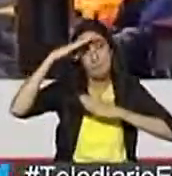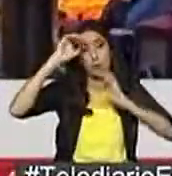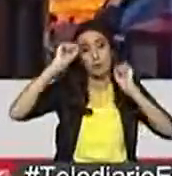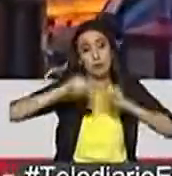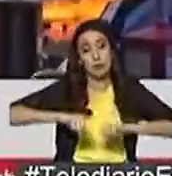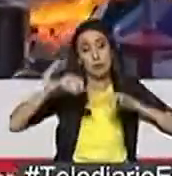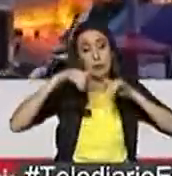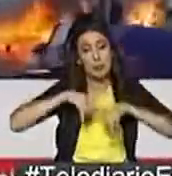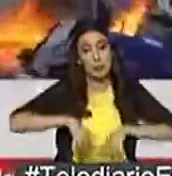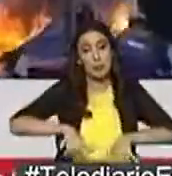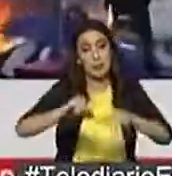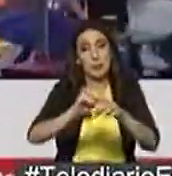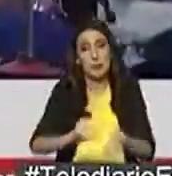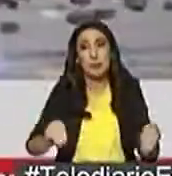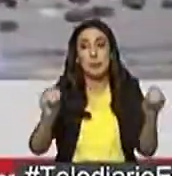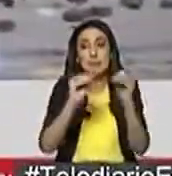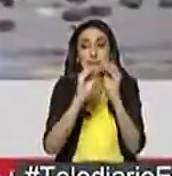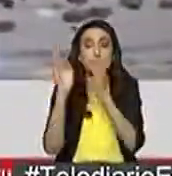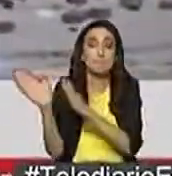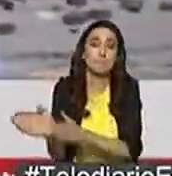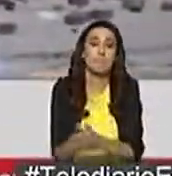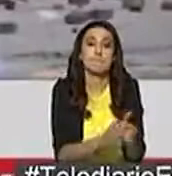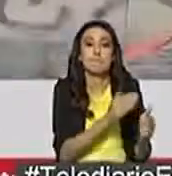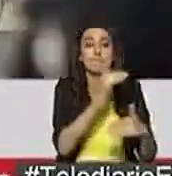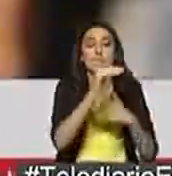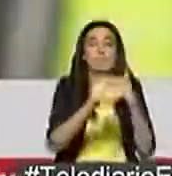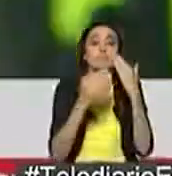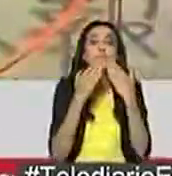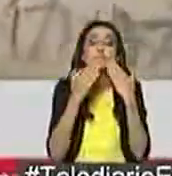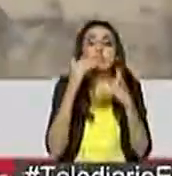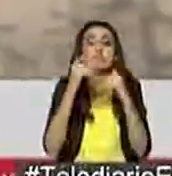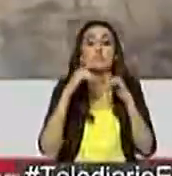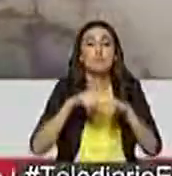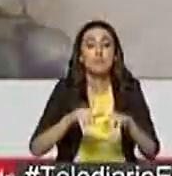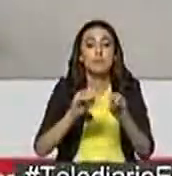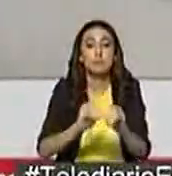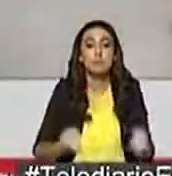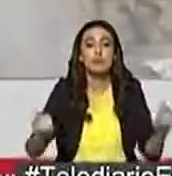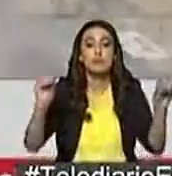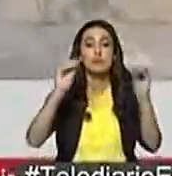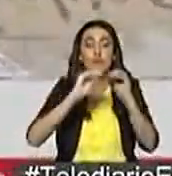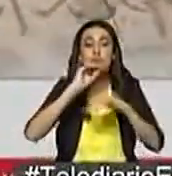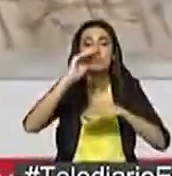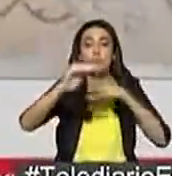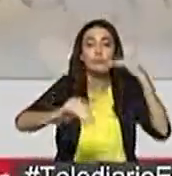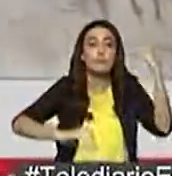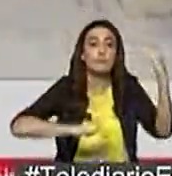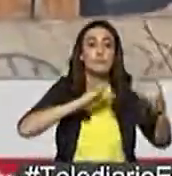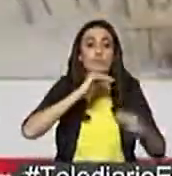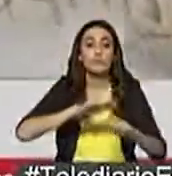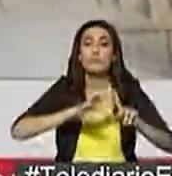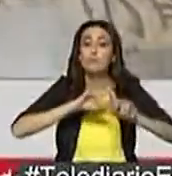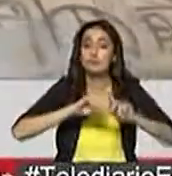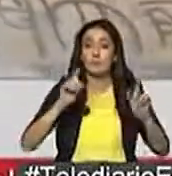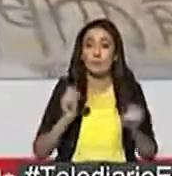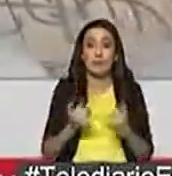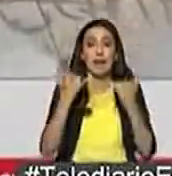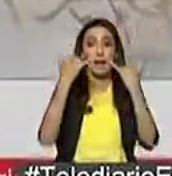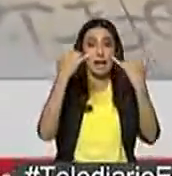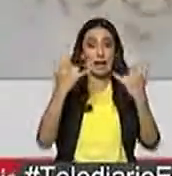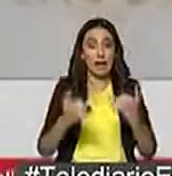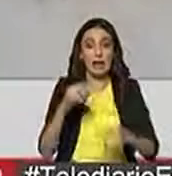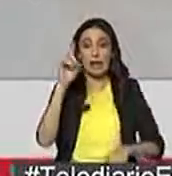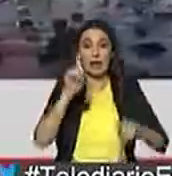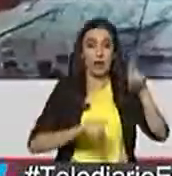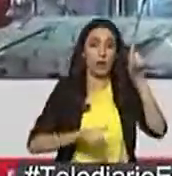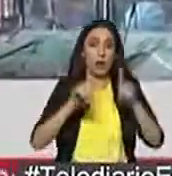dispersar a decenas de manifestantes y no descartó utilizar municiones reales para frenar los violentos enfrentamientos. En estos días,